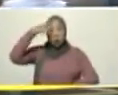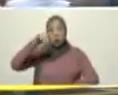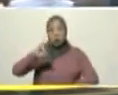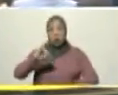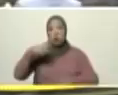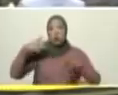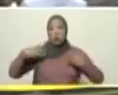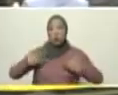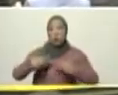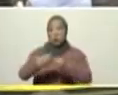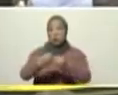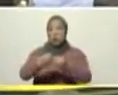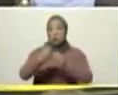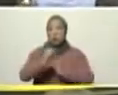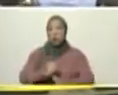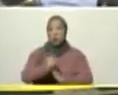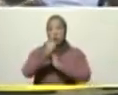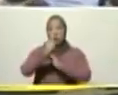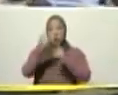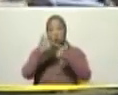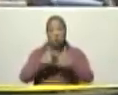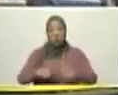conducta heroica en defender